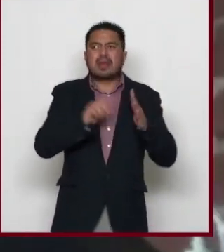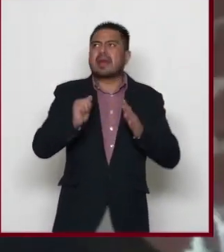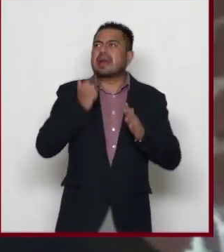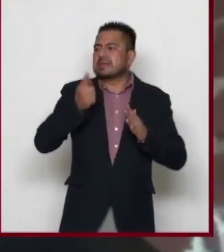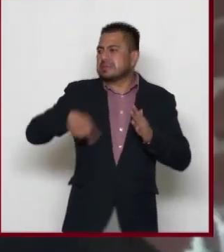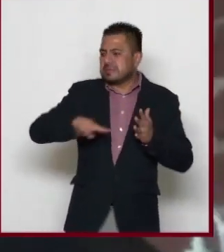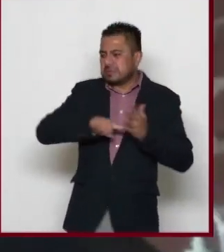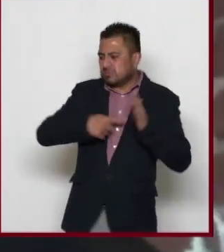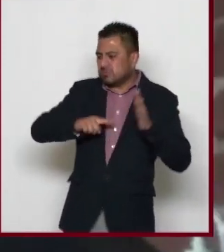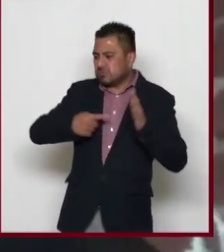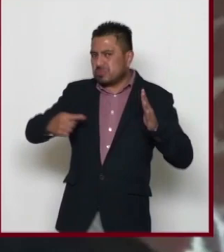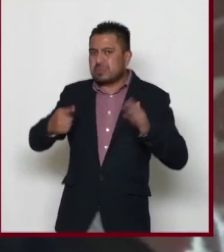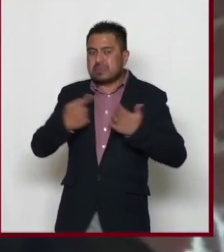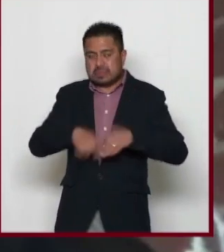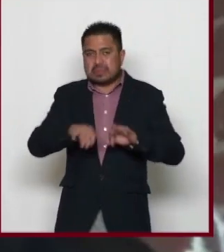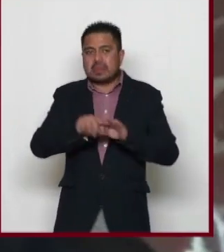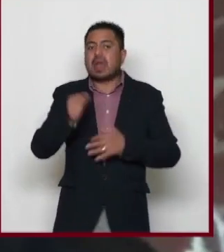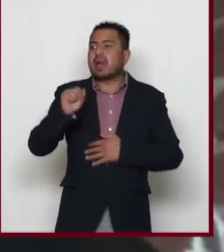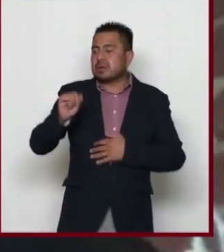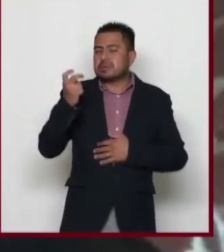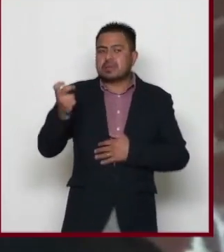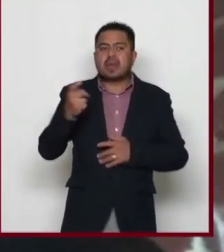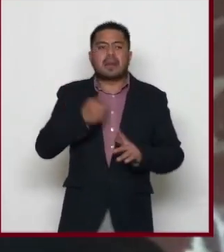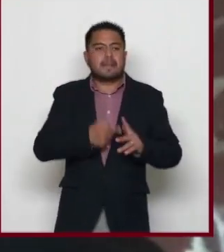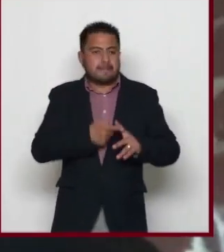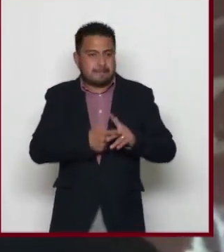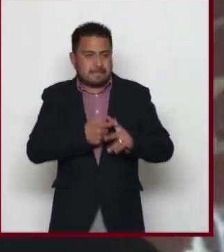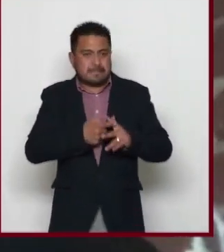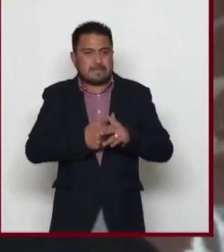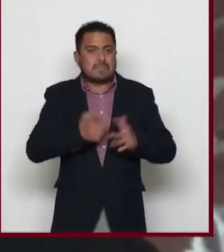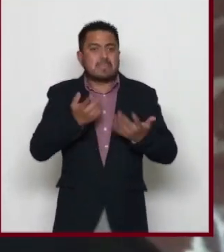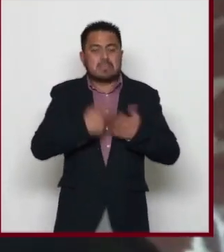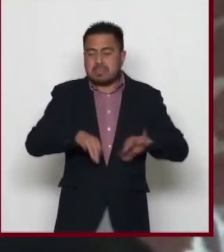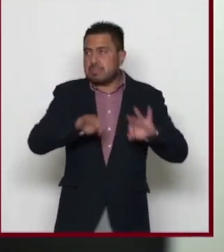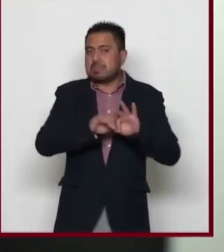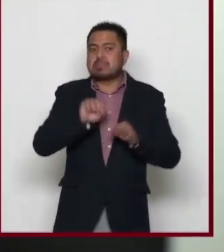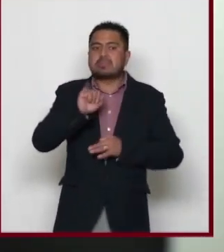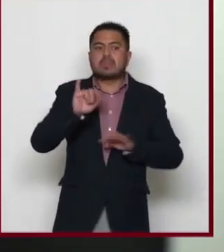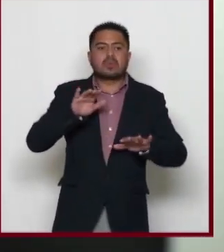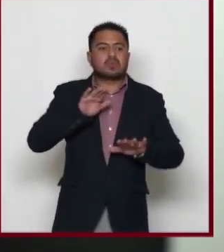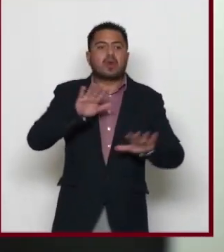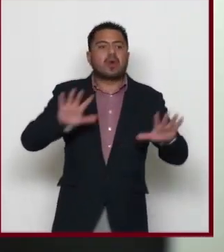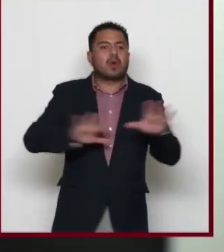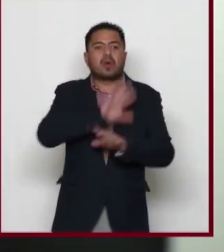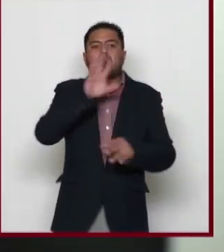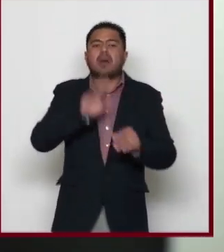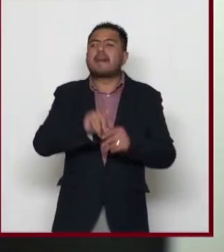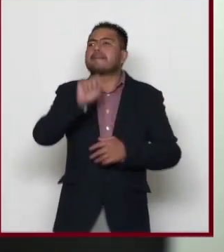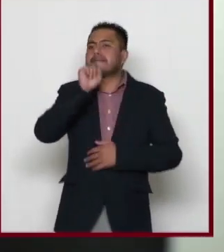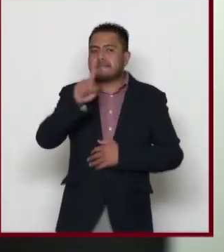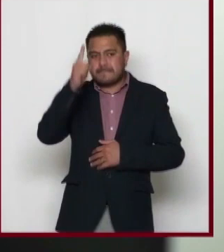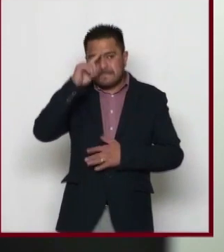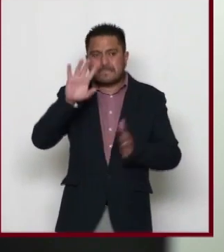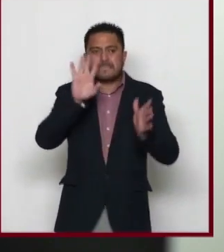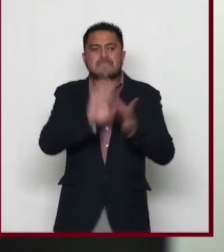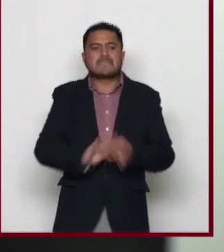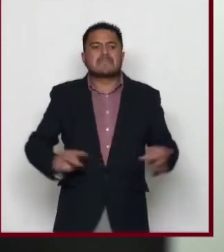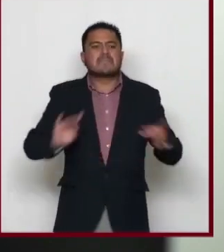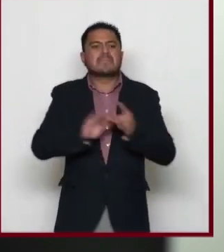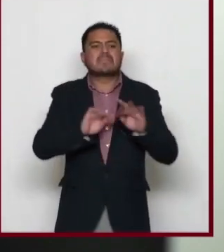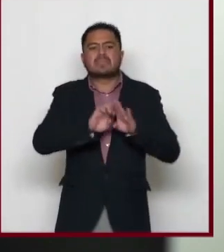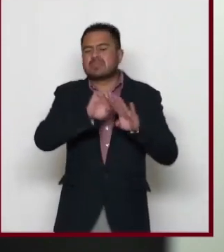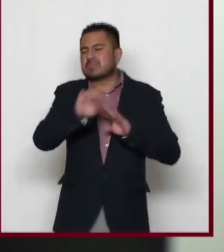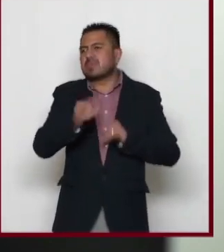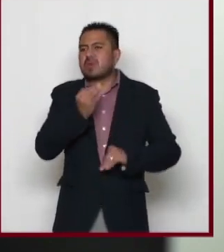cuenta que descubrir el desarmador para alguien que está quitando tornillos, pues es fundamental. Así es. Y las matemáticas súper importantes,